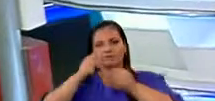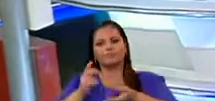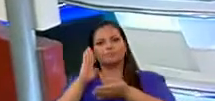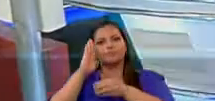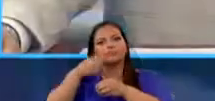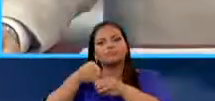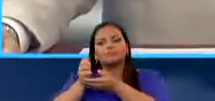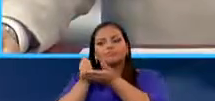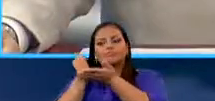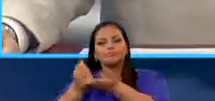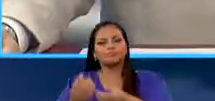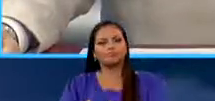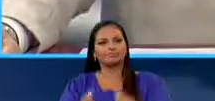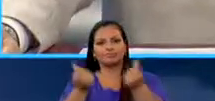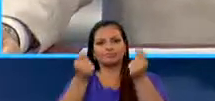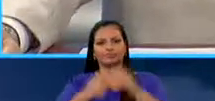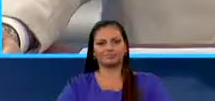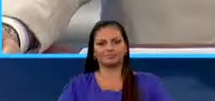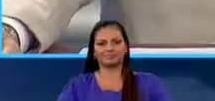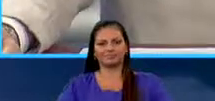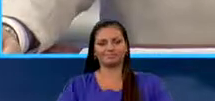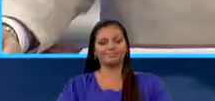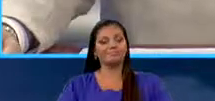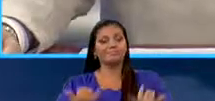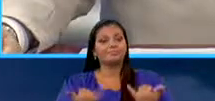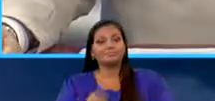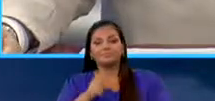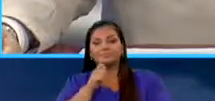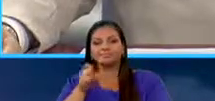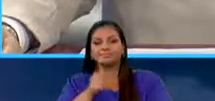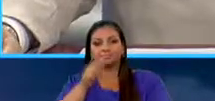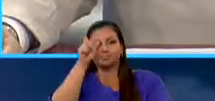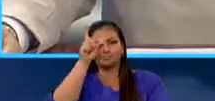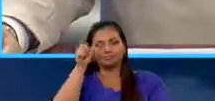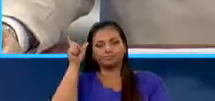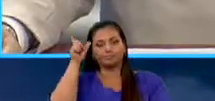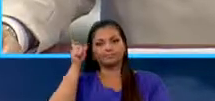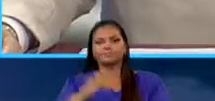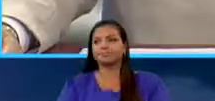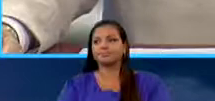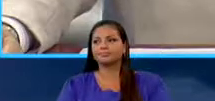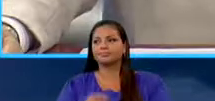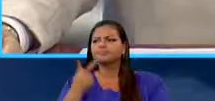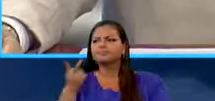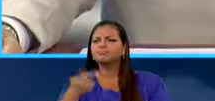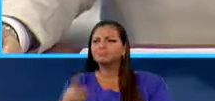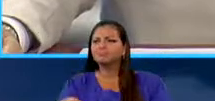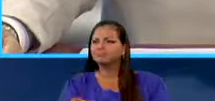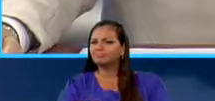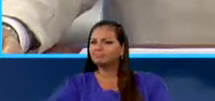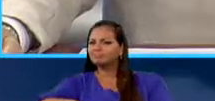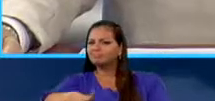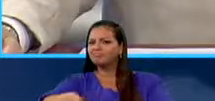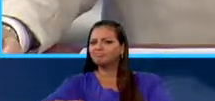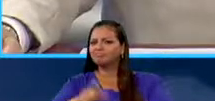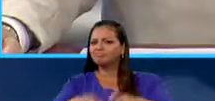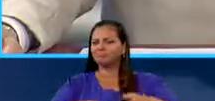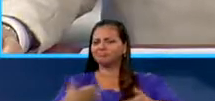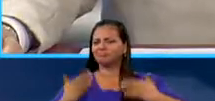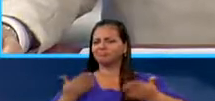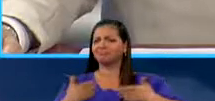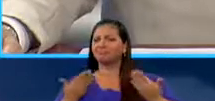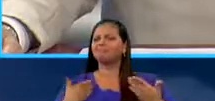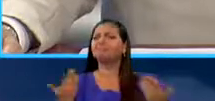Luxiola Salazar en exteriores a ver qué nos tiene de novedades. Luxiola, buenos días. La veo en un sitio muy alegre. Muy buenos días,